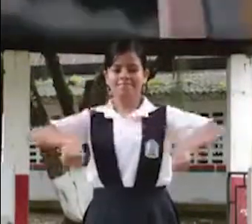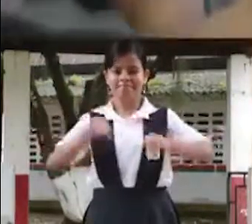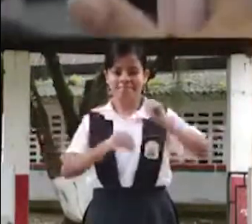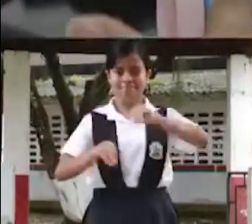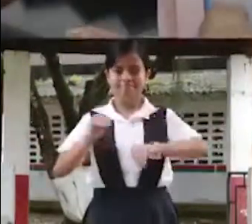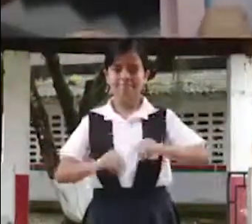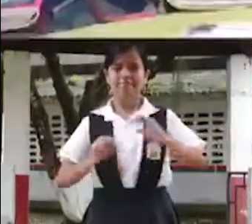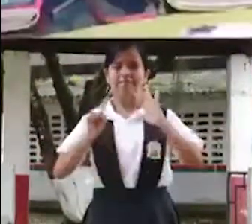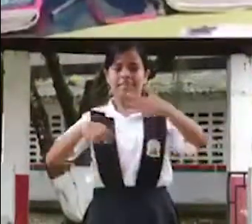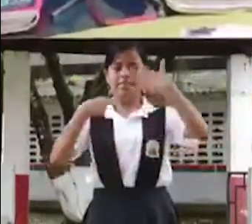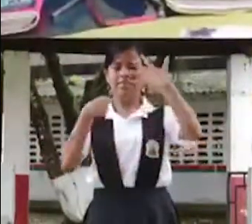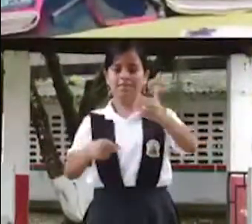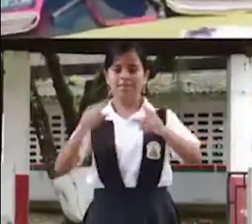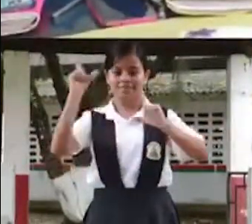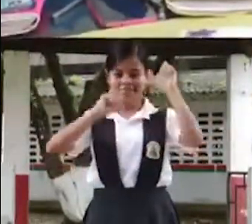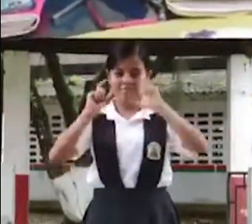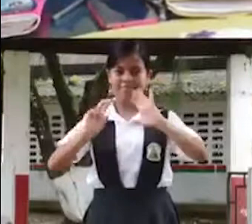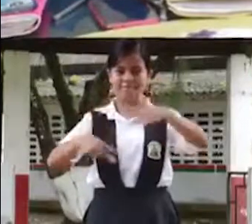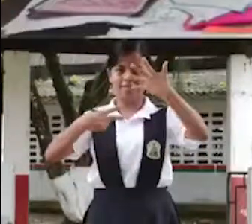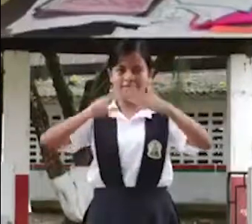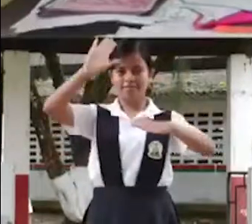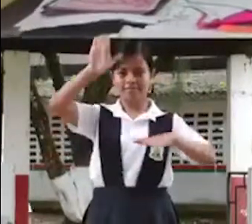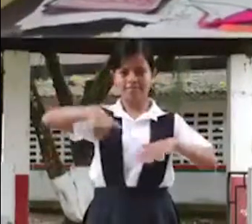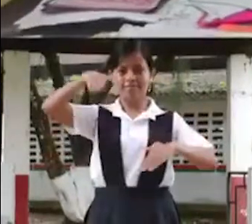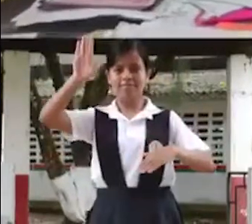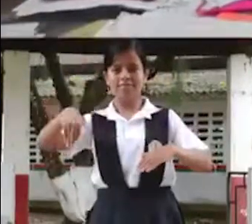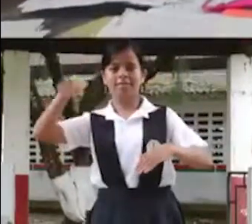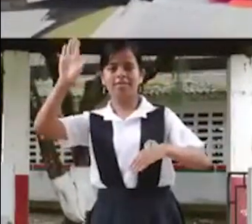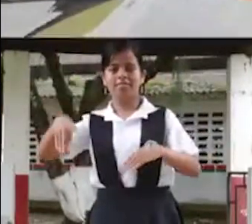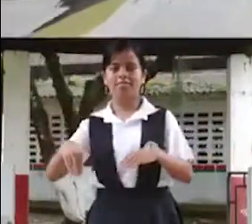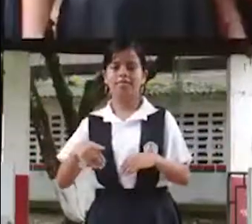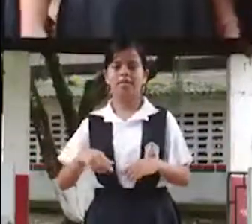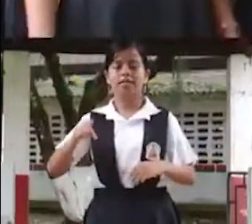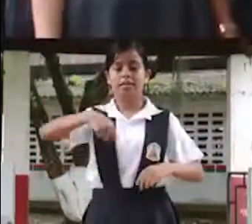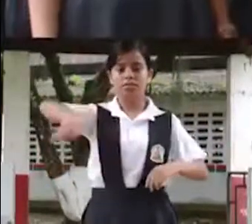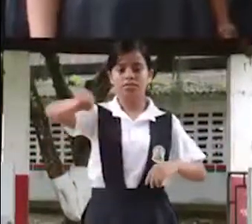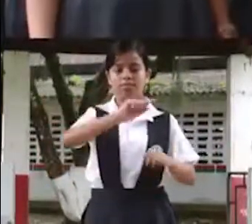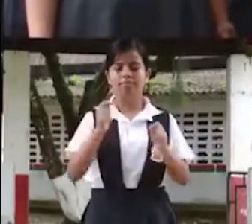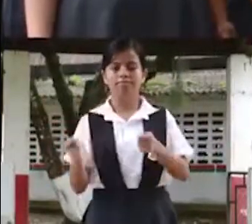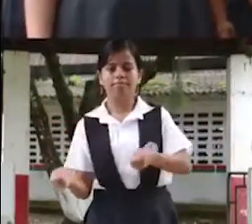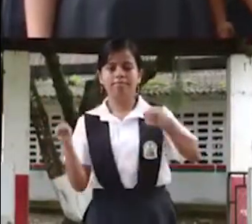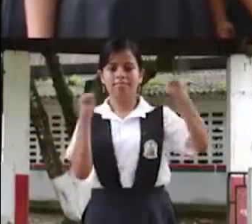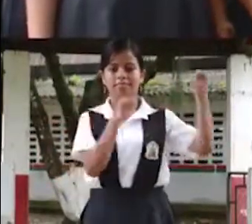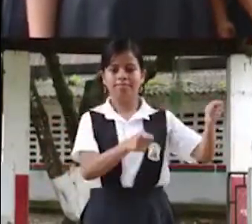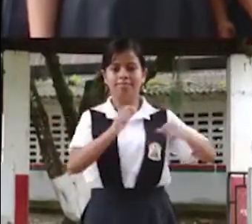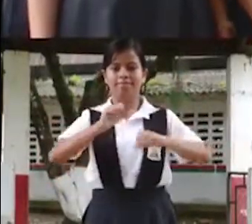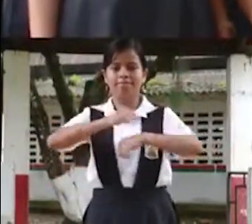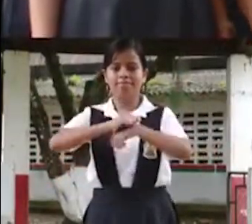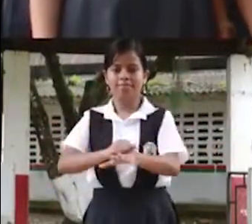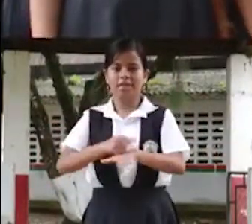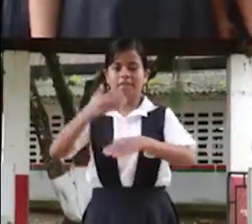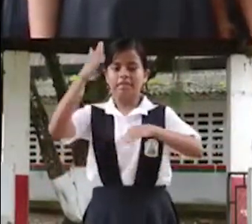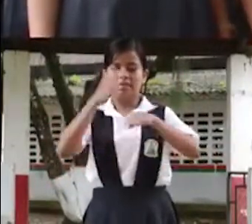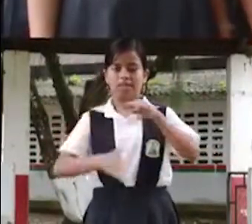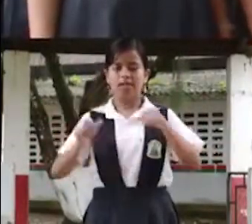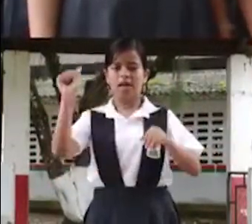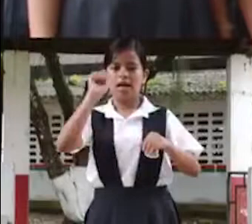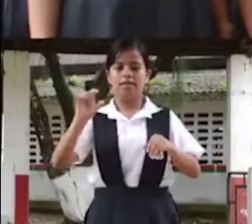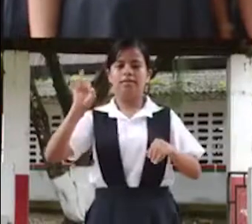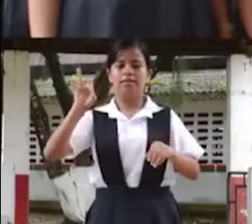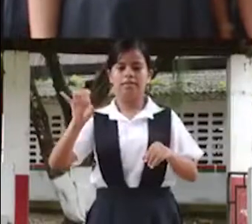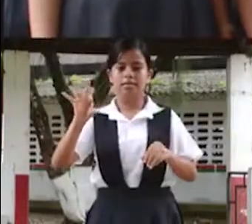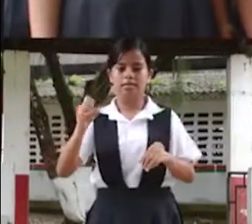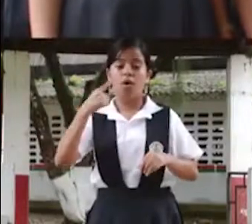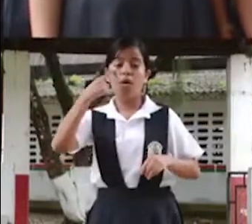hasta el 15 de agosto de 2019 en la sede centro de Cervav. Concurso El Cuento del Agua, espacio para que ilustremos